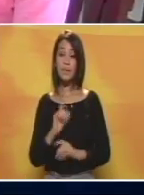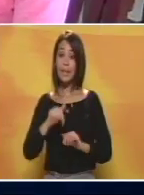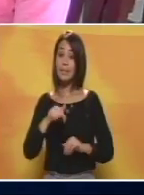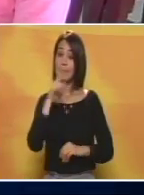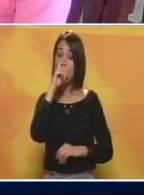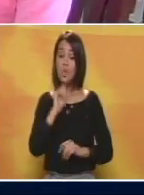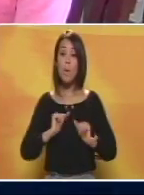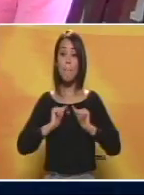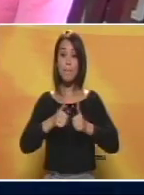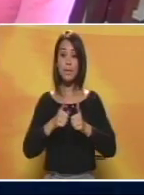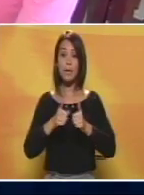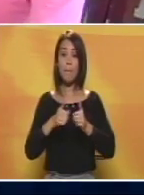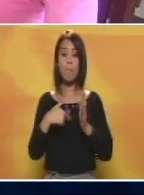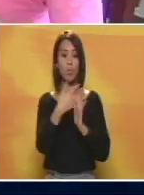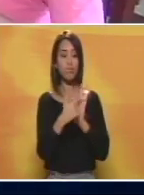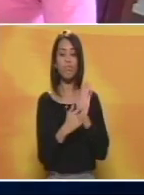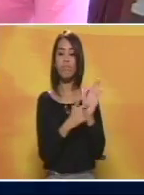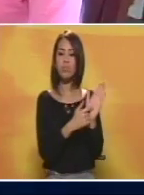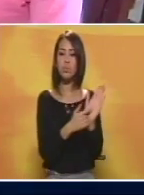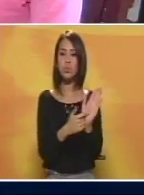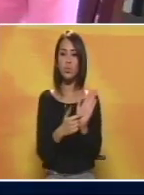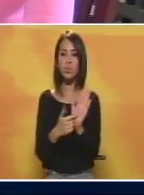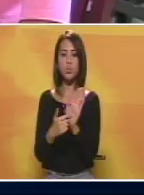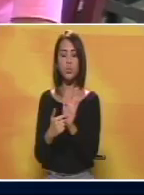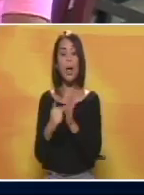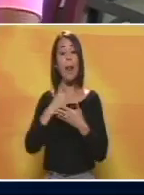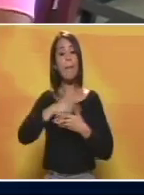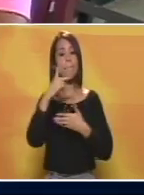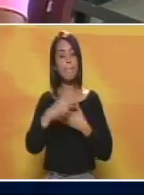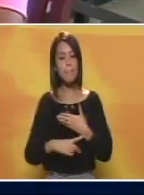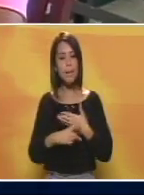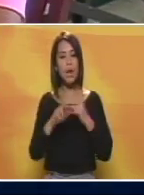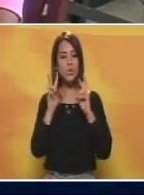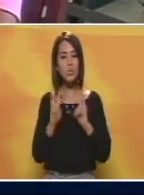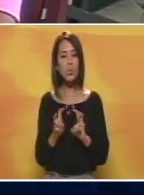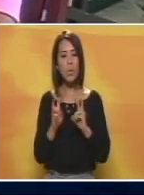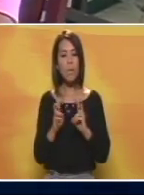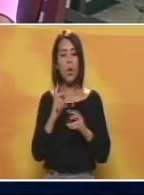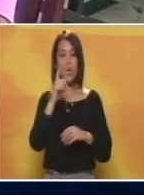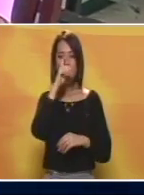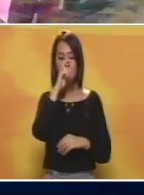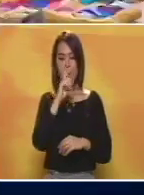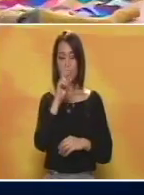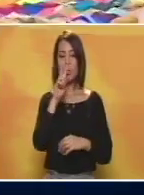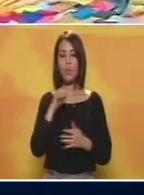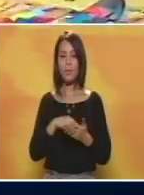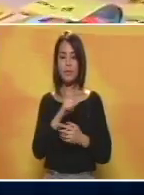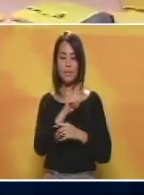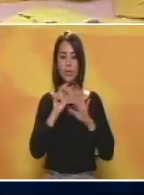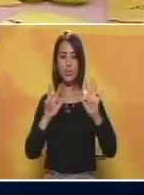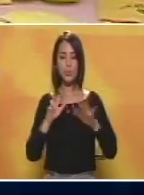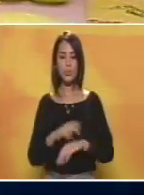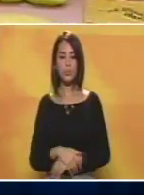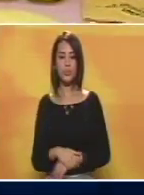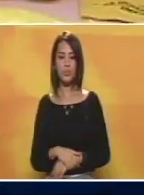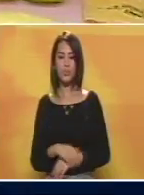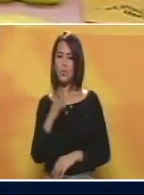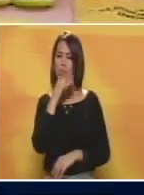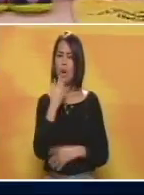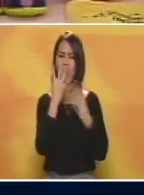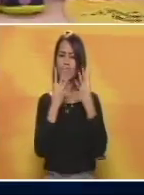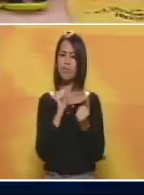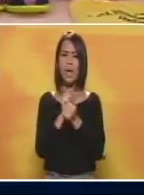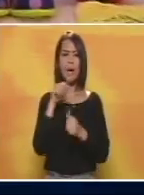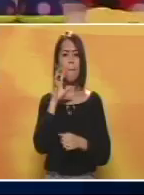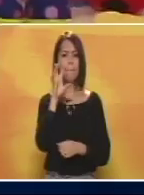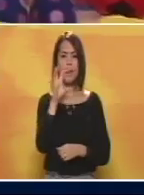dimos a conocer a través de los medios de comunicación el Plan Agroindustrial Penitenciario 2018. Esto implica que no hay un recinto penitenciario